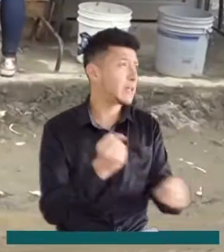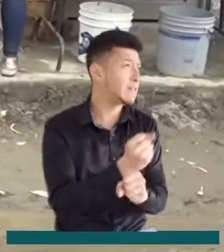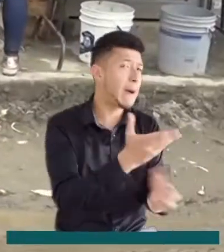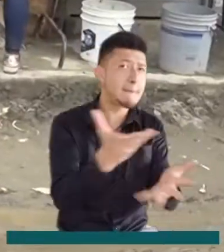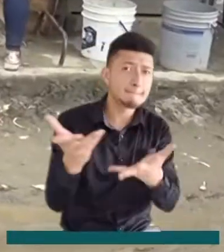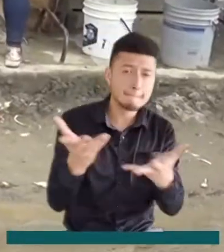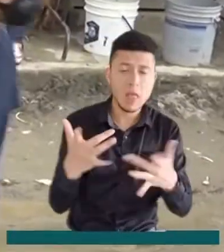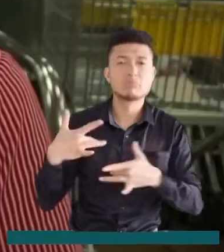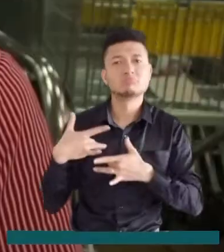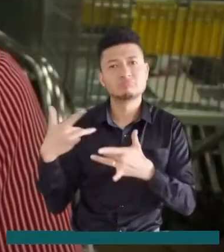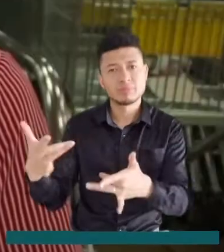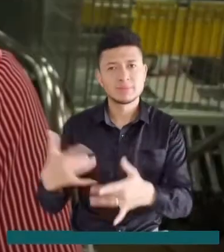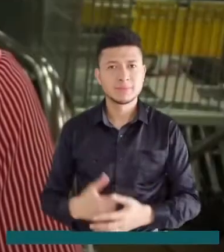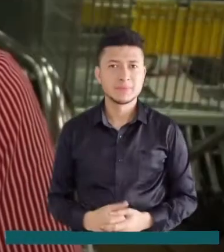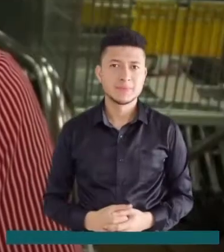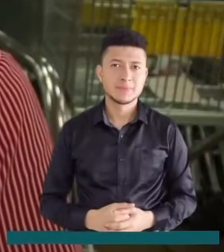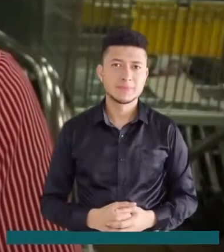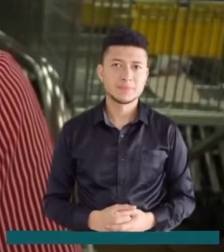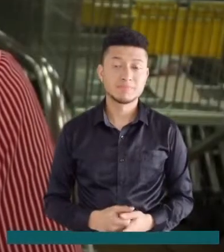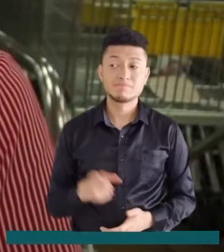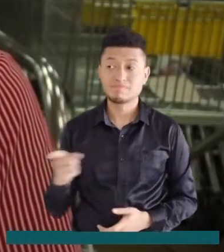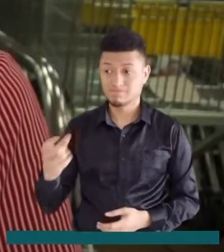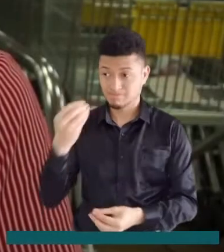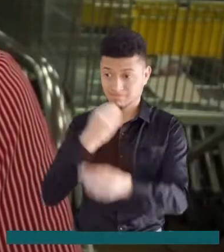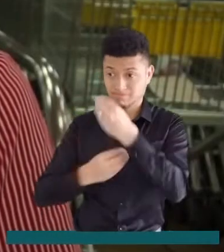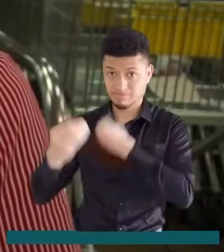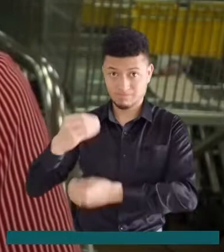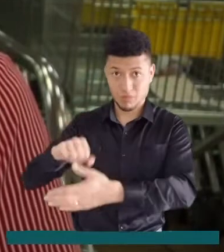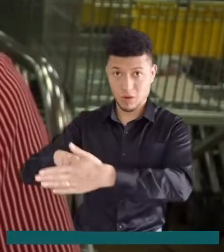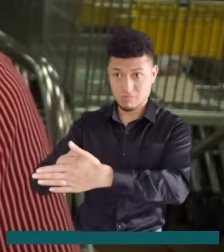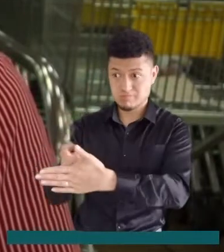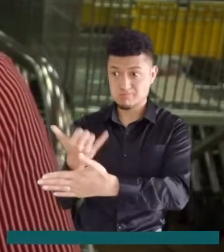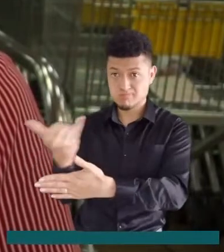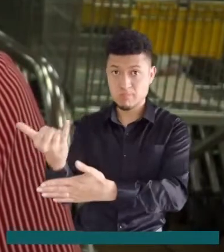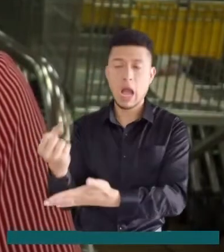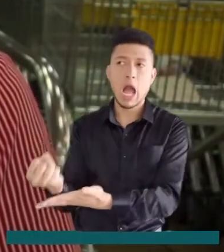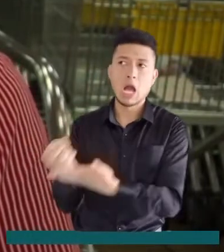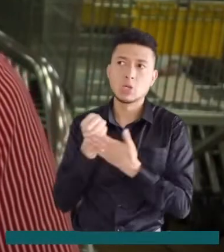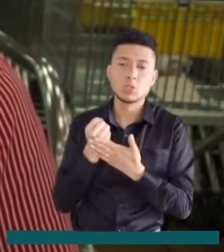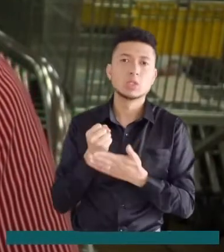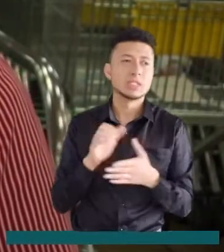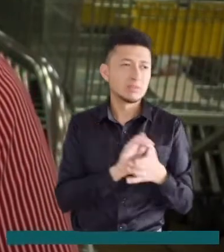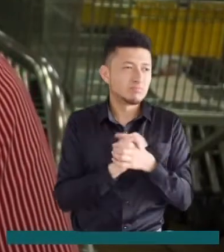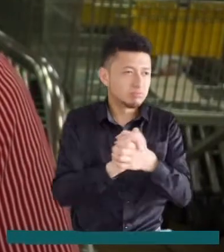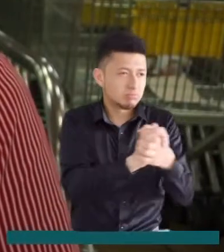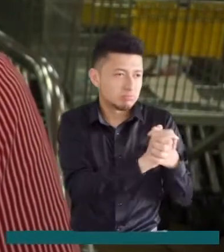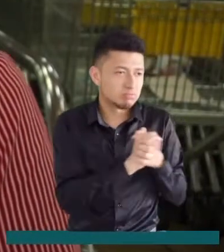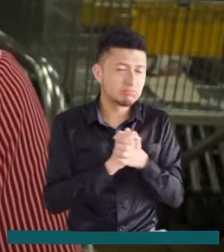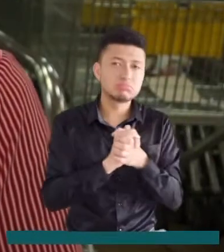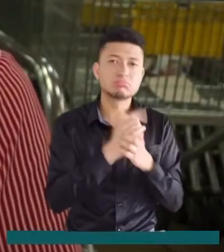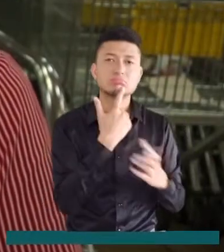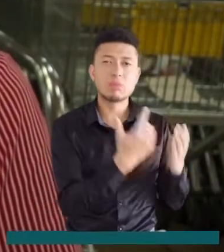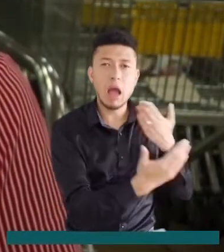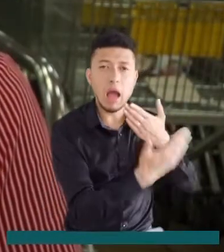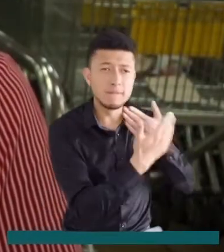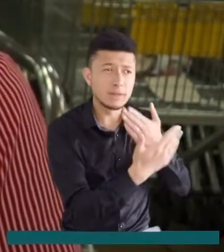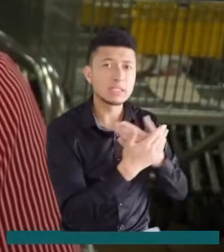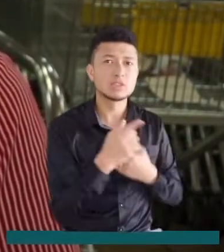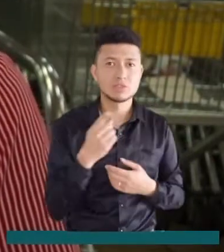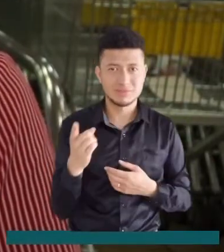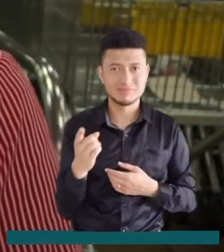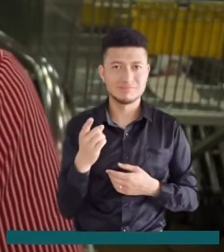oportunidad laboral. Y encontré en el Banco de Alimentos una ayuda por medio de mis amistades que me